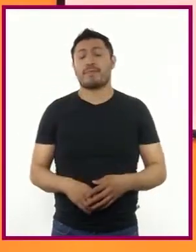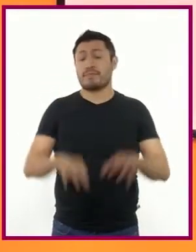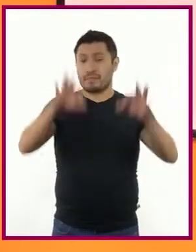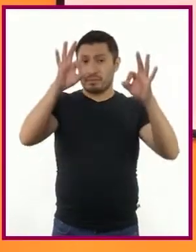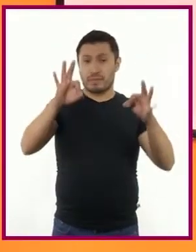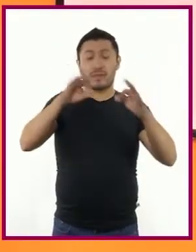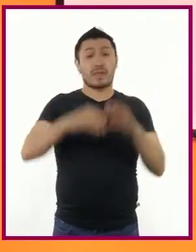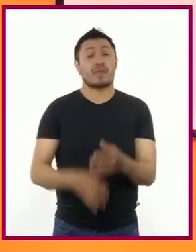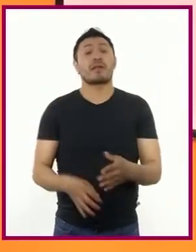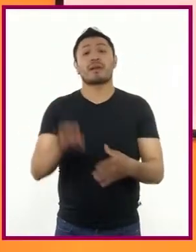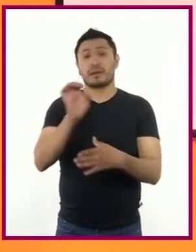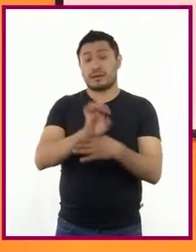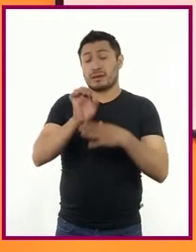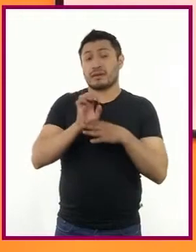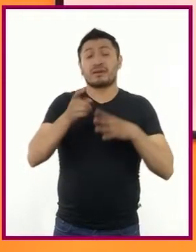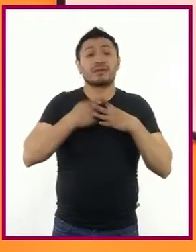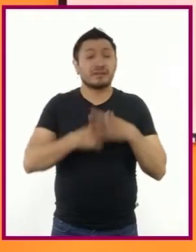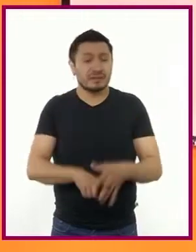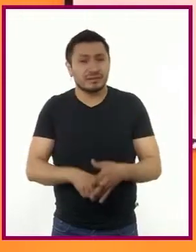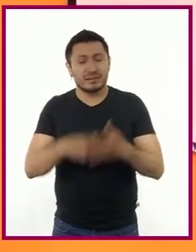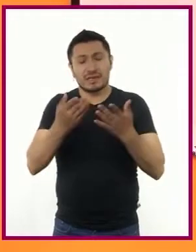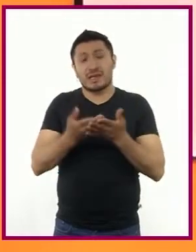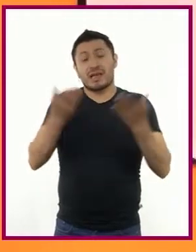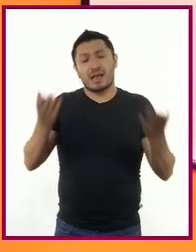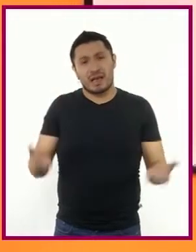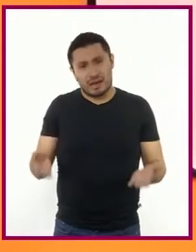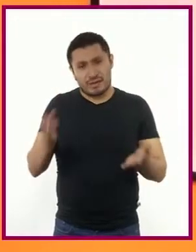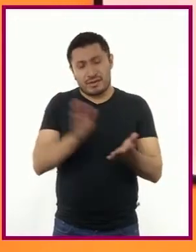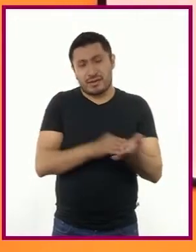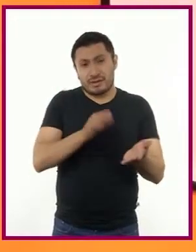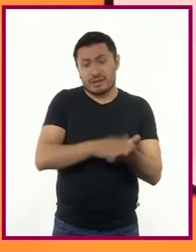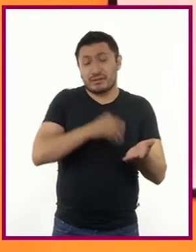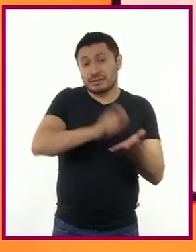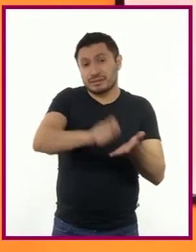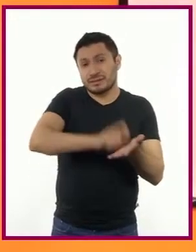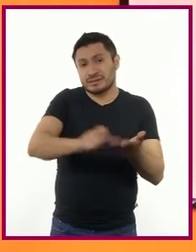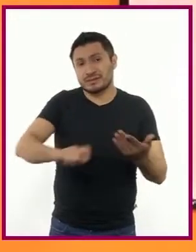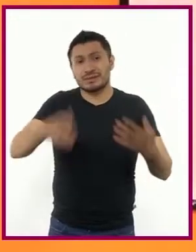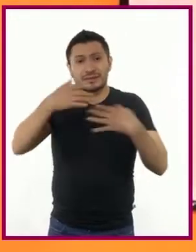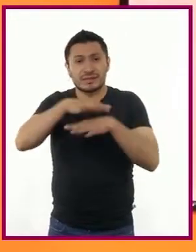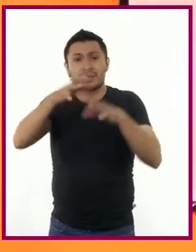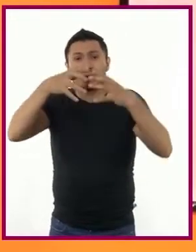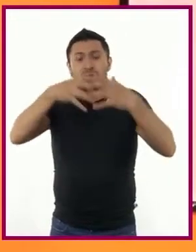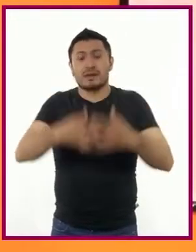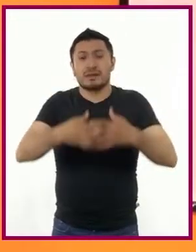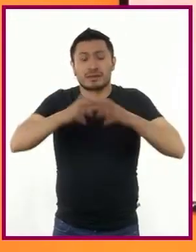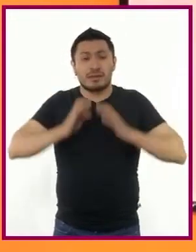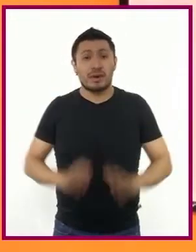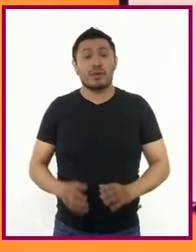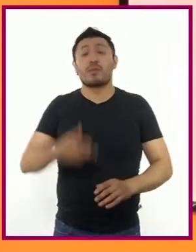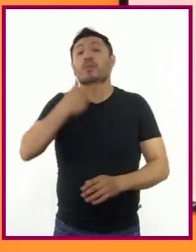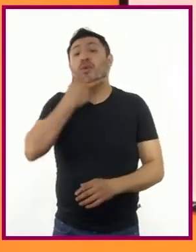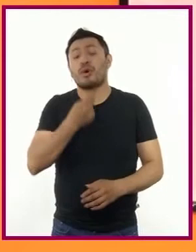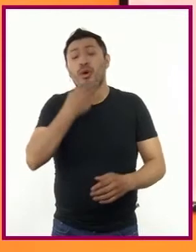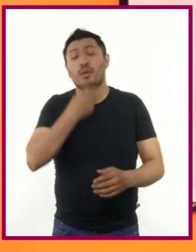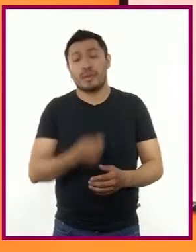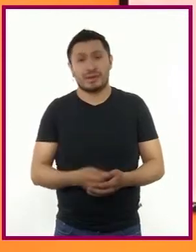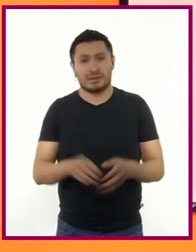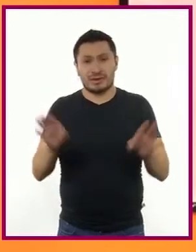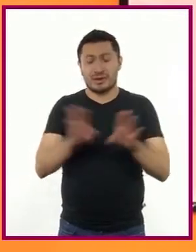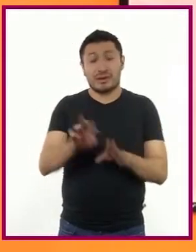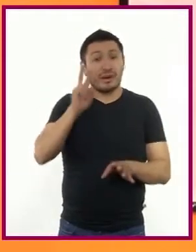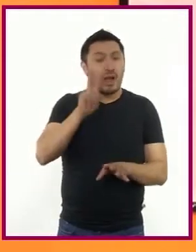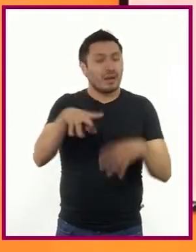¡Excelente! Entonces, iniciemos con la construcción de la monografía del sistema reproductor masculino. ¿Qué le